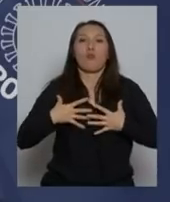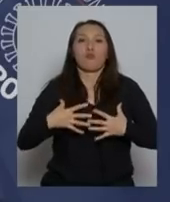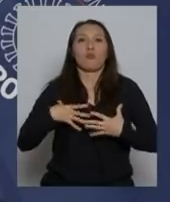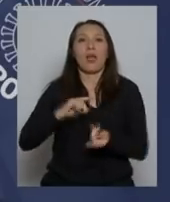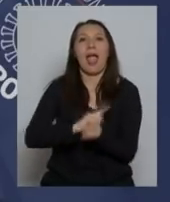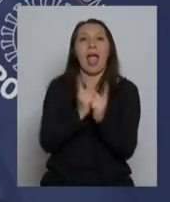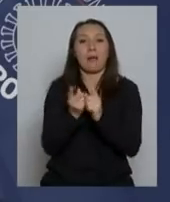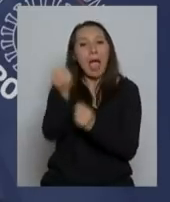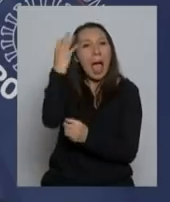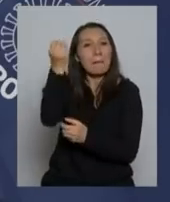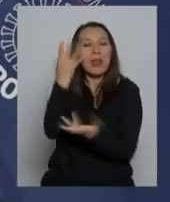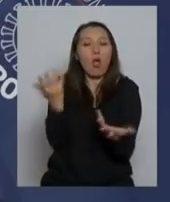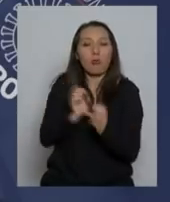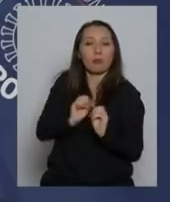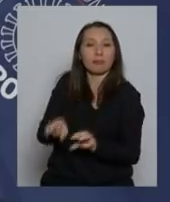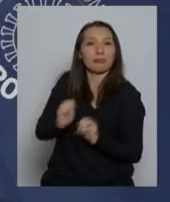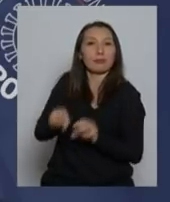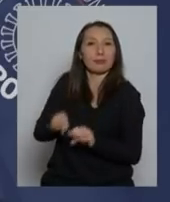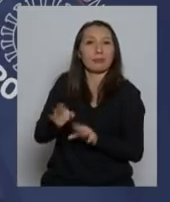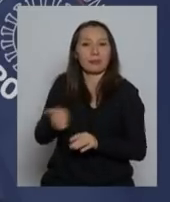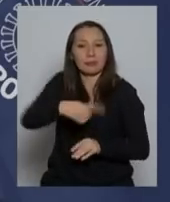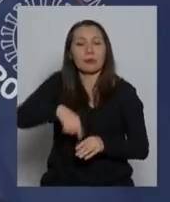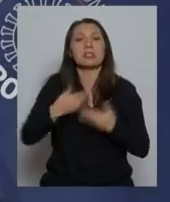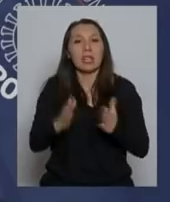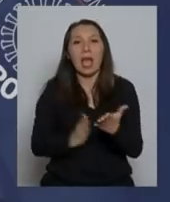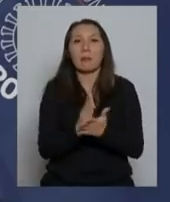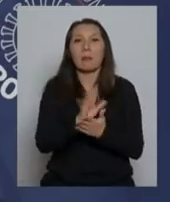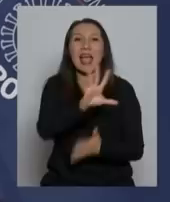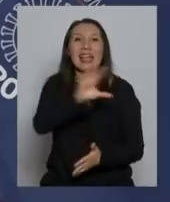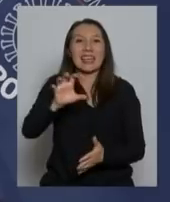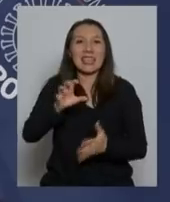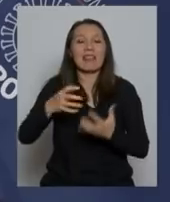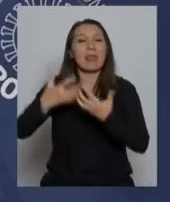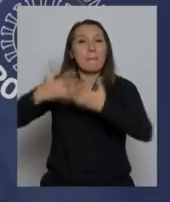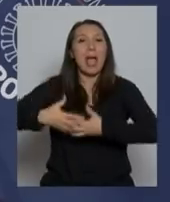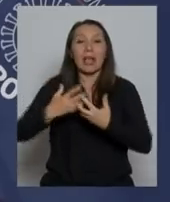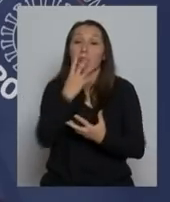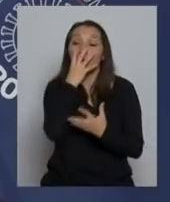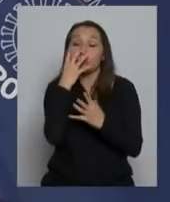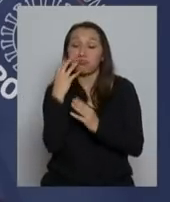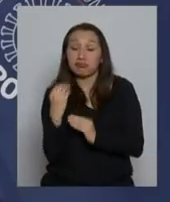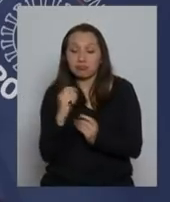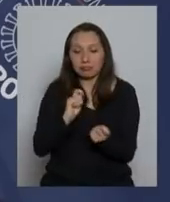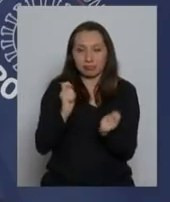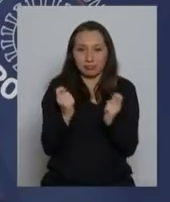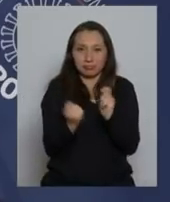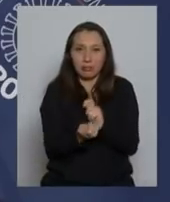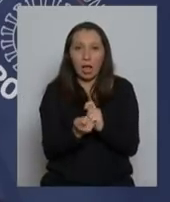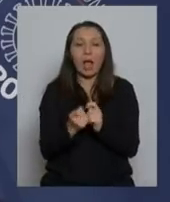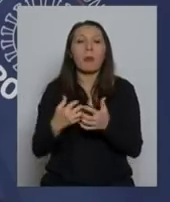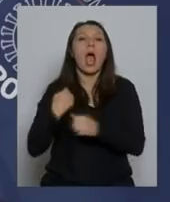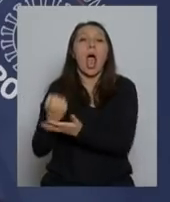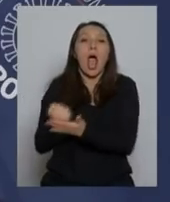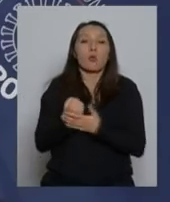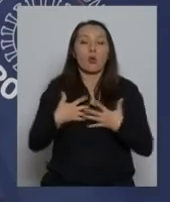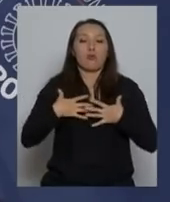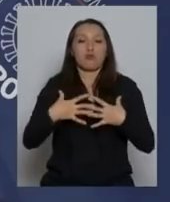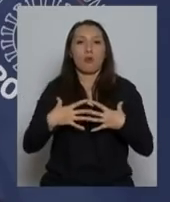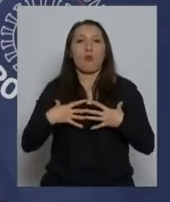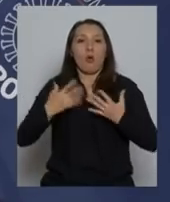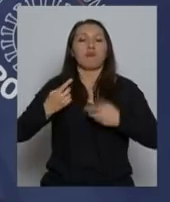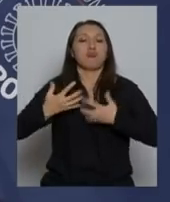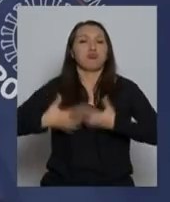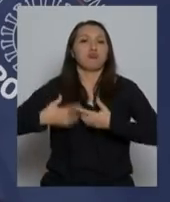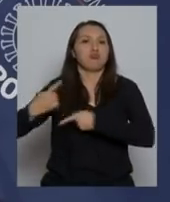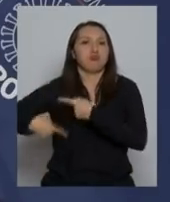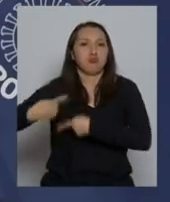algunos ya lo están empezando a hacer. Estamos hablando de 500 máquinas de anestesia que se están convirtiendo en ventiladores mecánicos